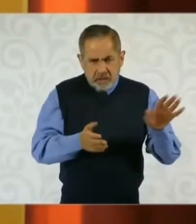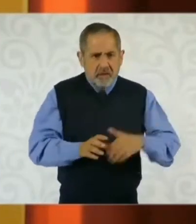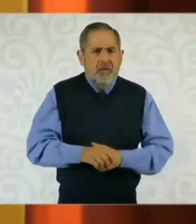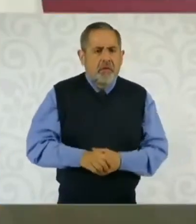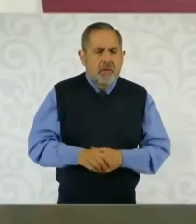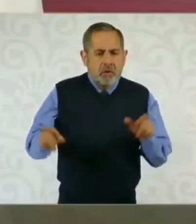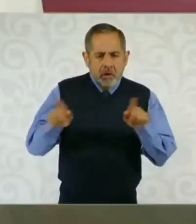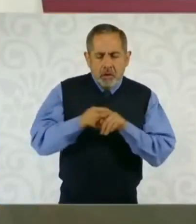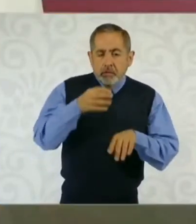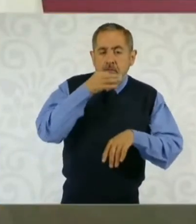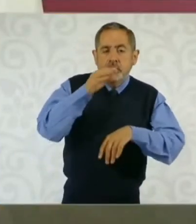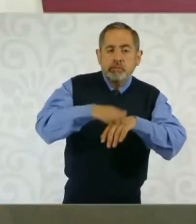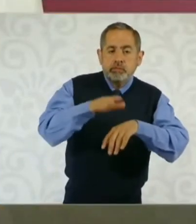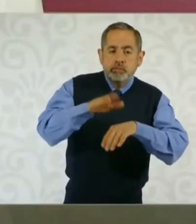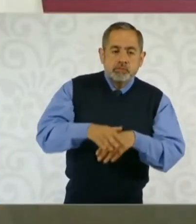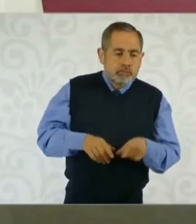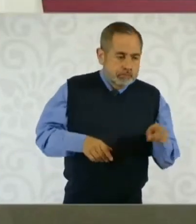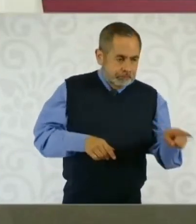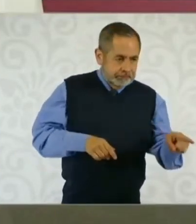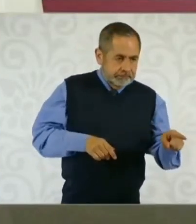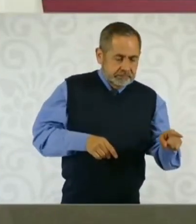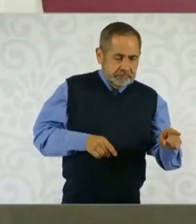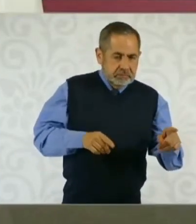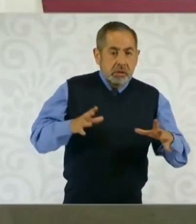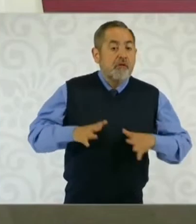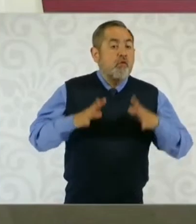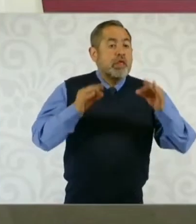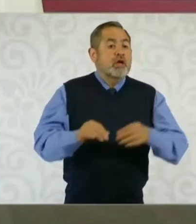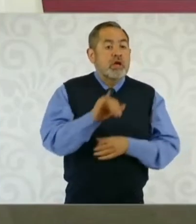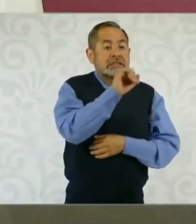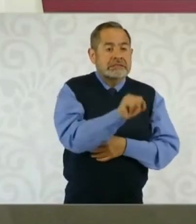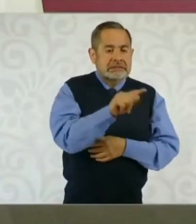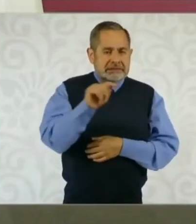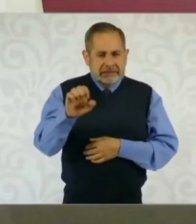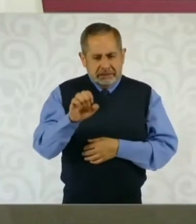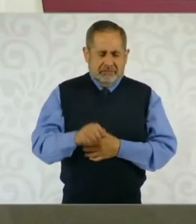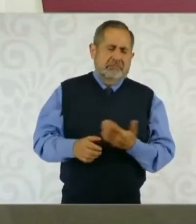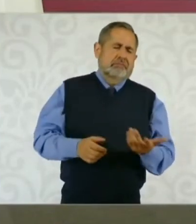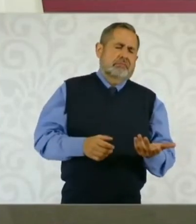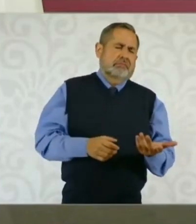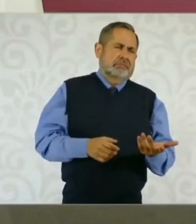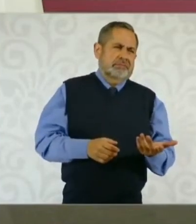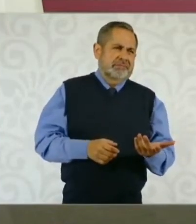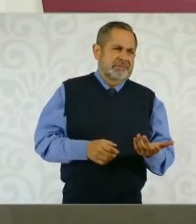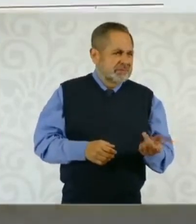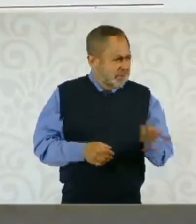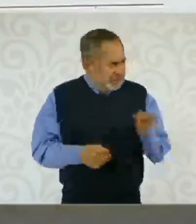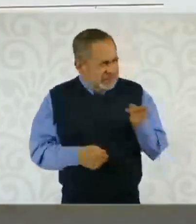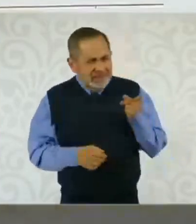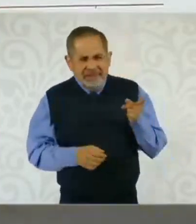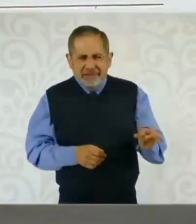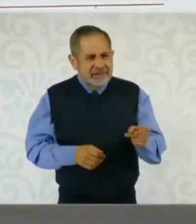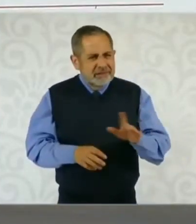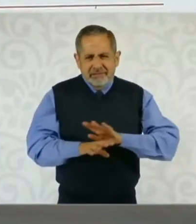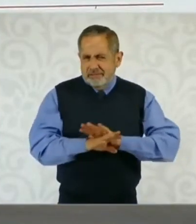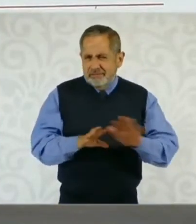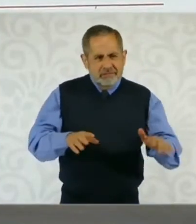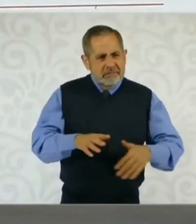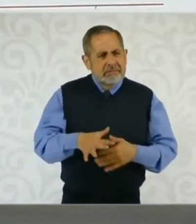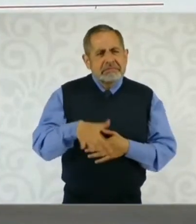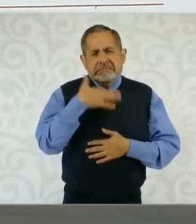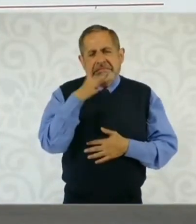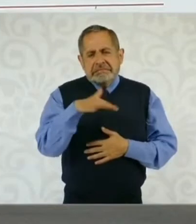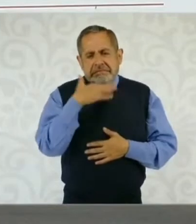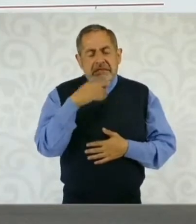Termino señalando que el caso de la Fundación ISSSTE es uno de esos ejemplos representativos del proceso